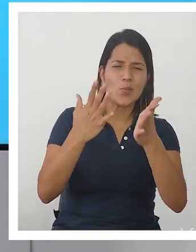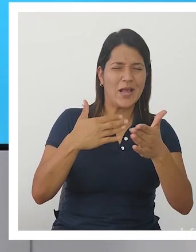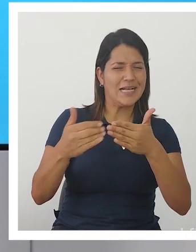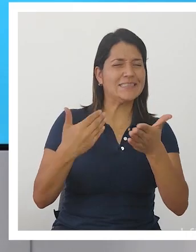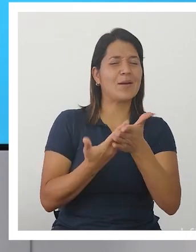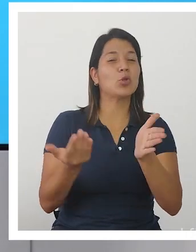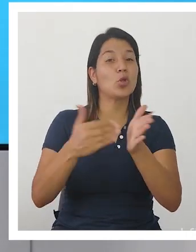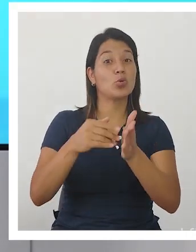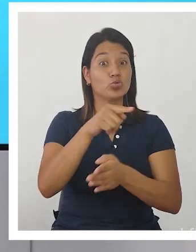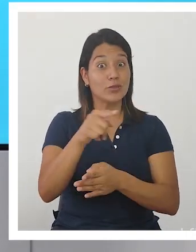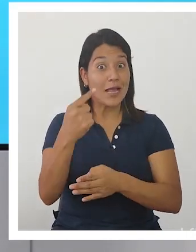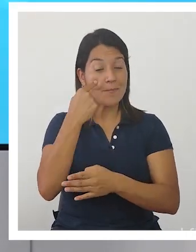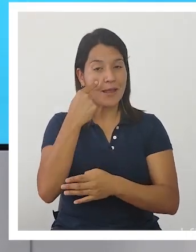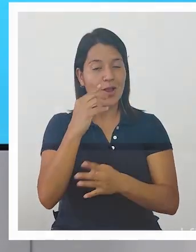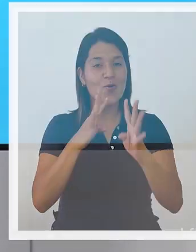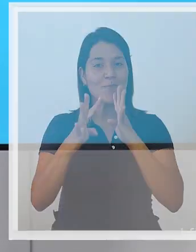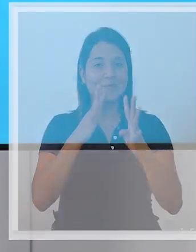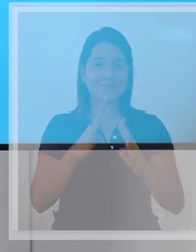estás en Conversamos.